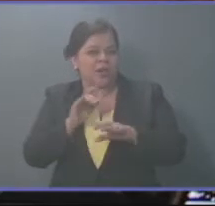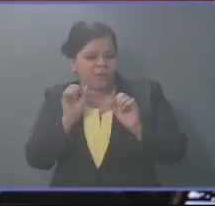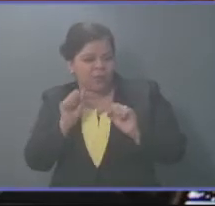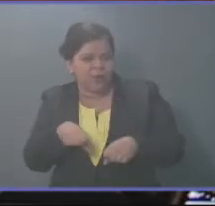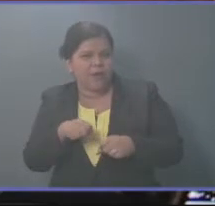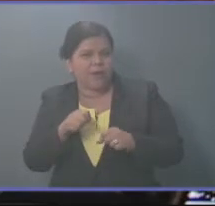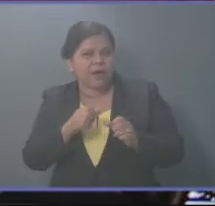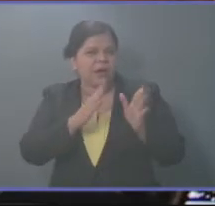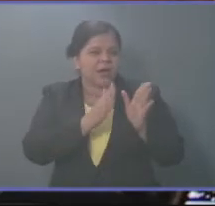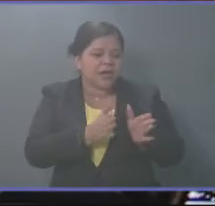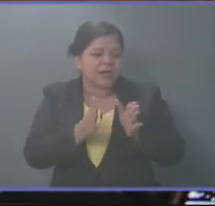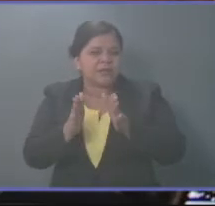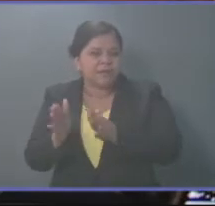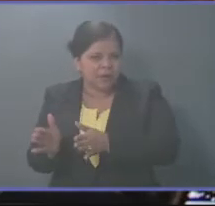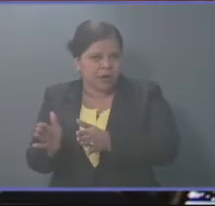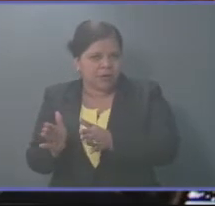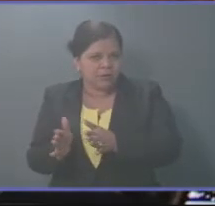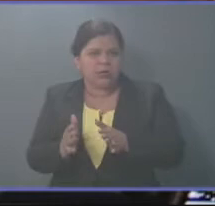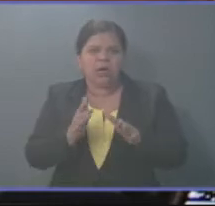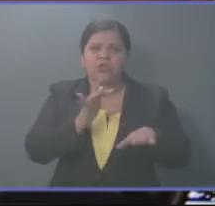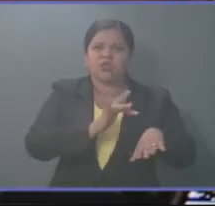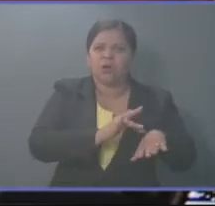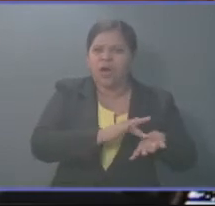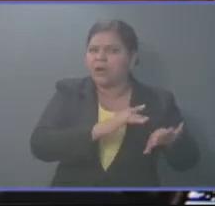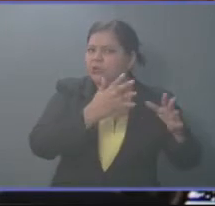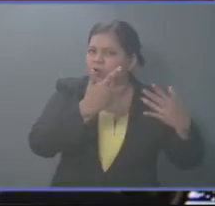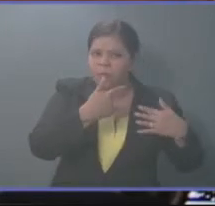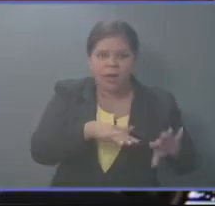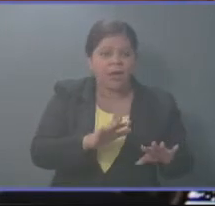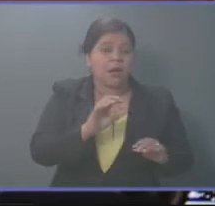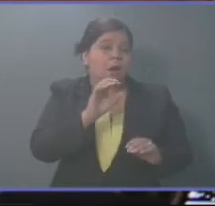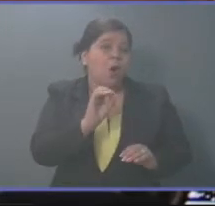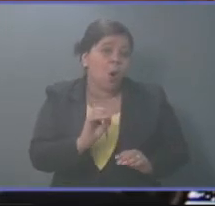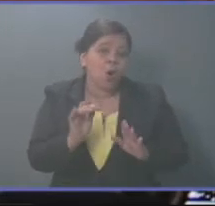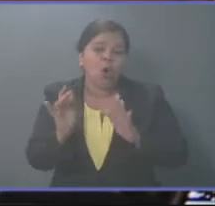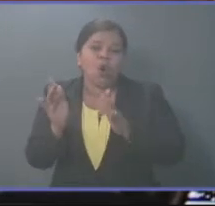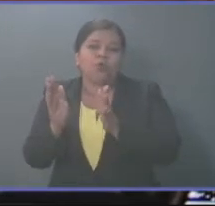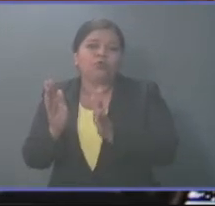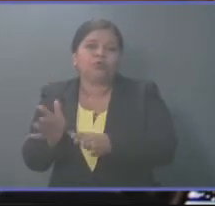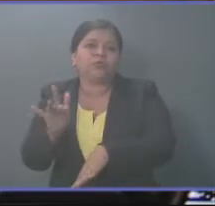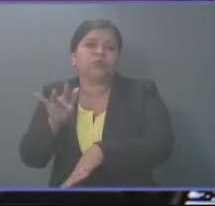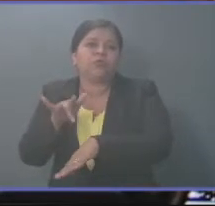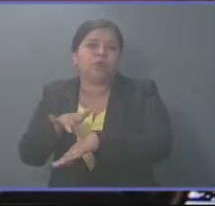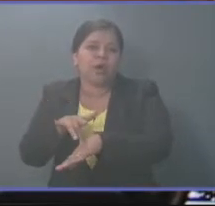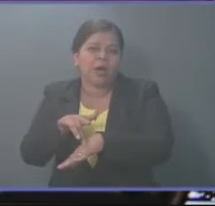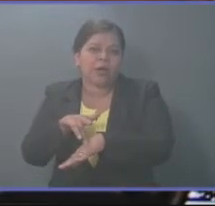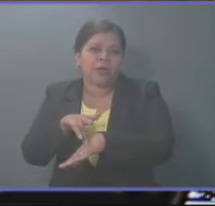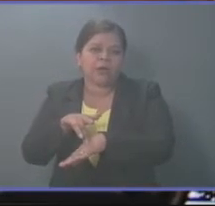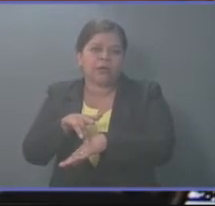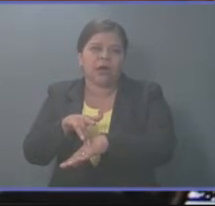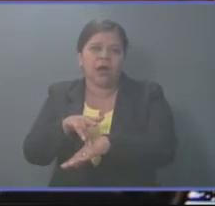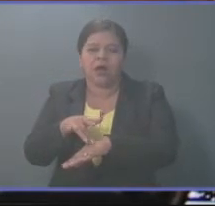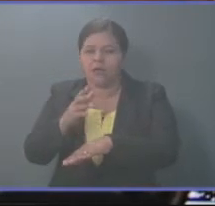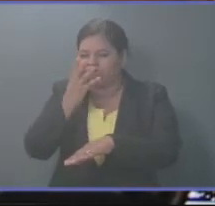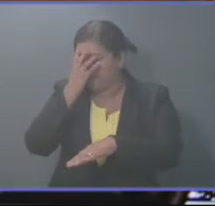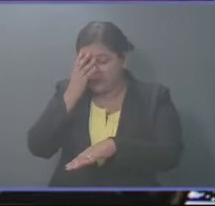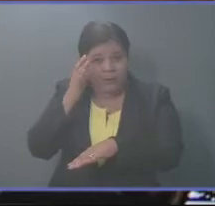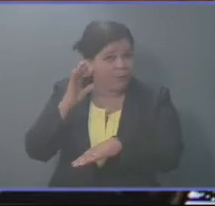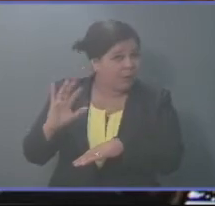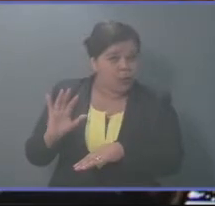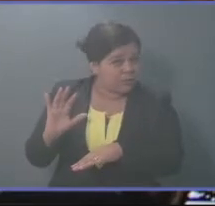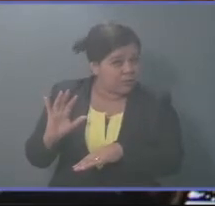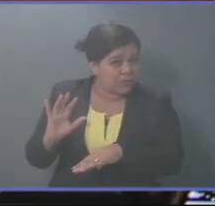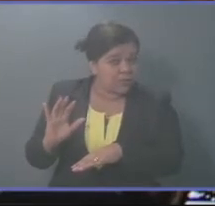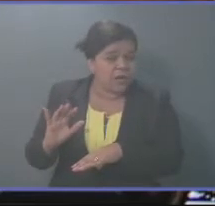decoro, los cuales tienen un carácter subjetivo, y no en términos de protección a la libertad e